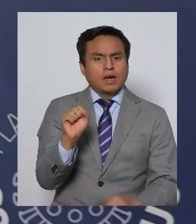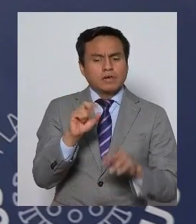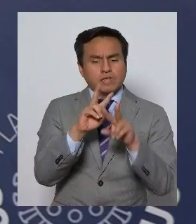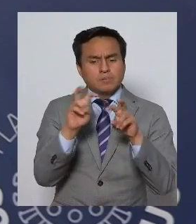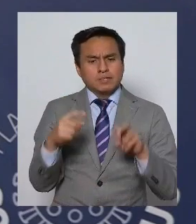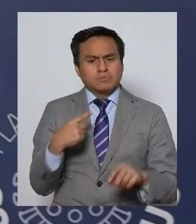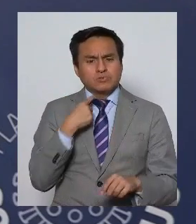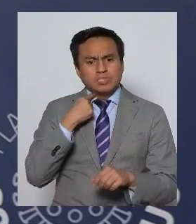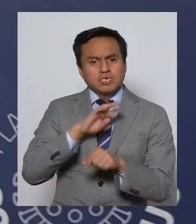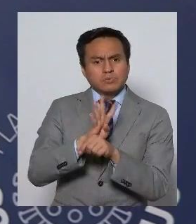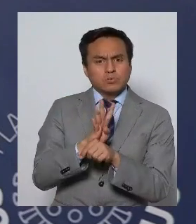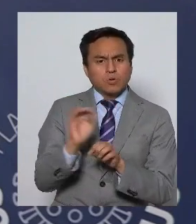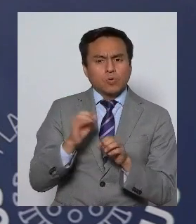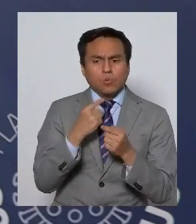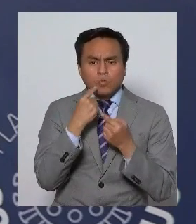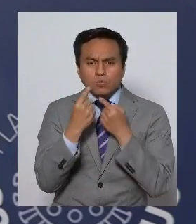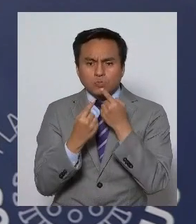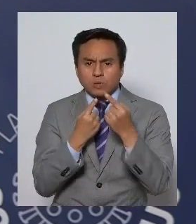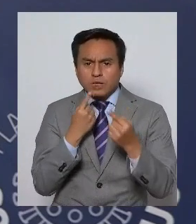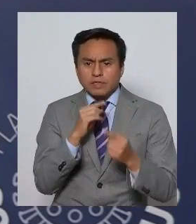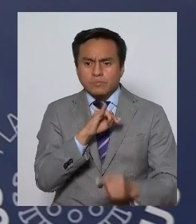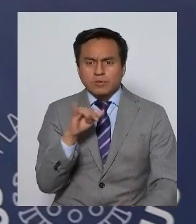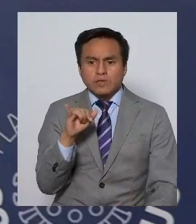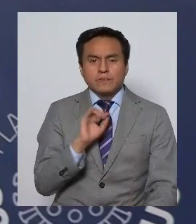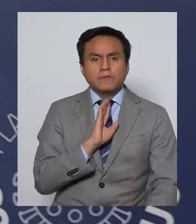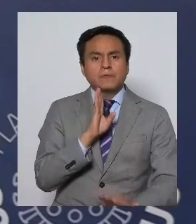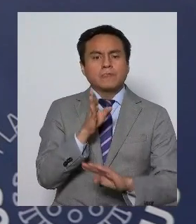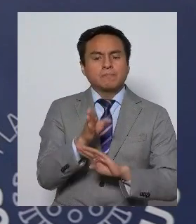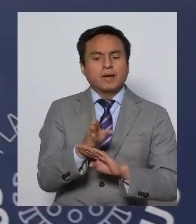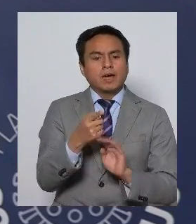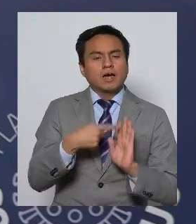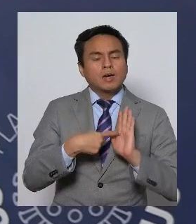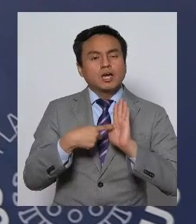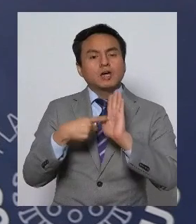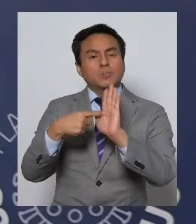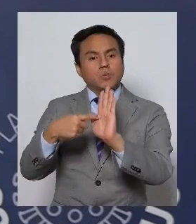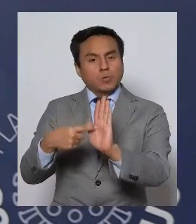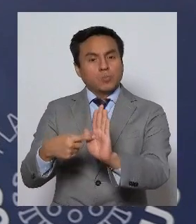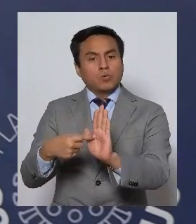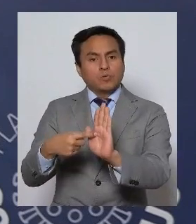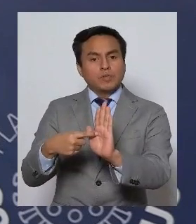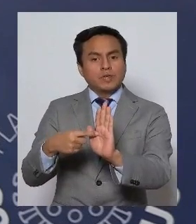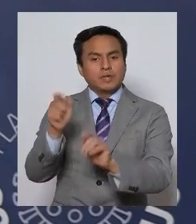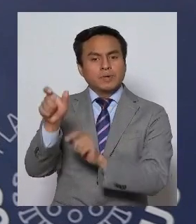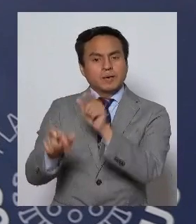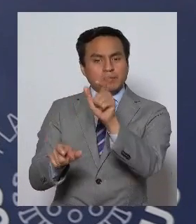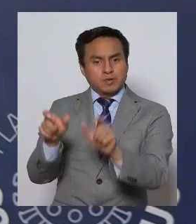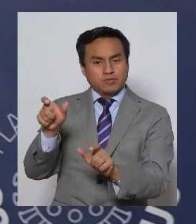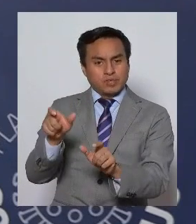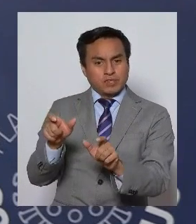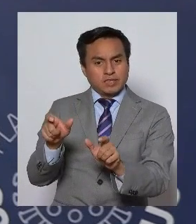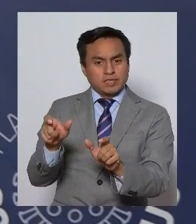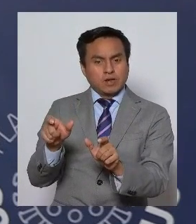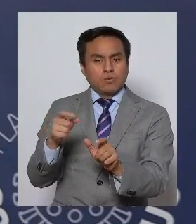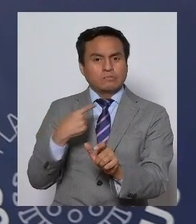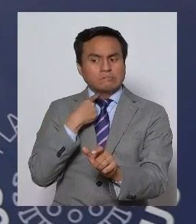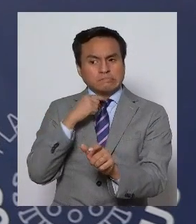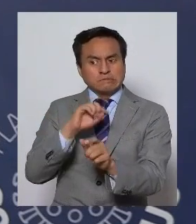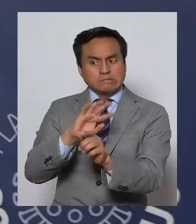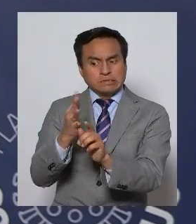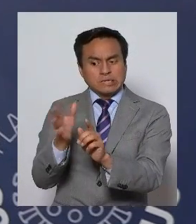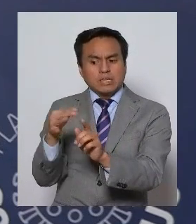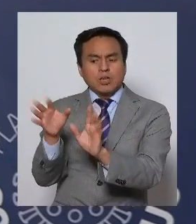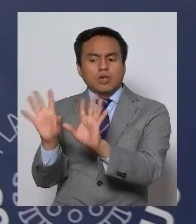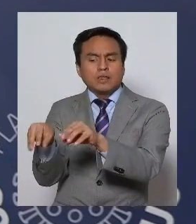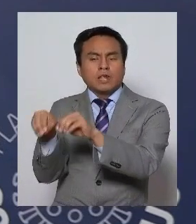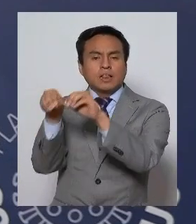exámenes positivos o de la consulta, va y propone a las personas que rodean o al caso positivo que se